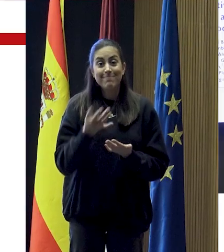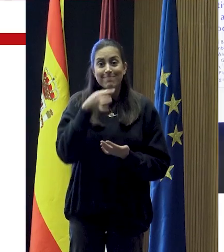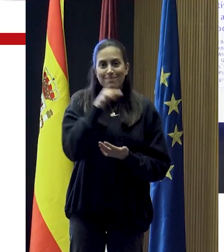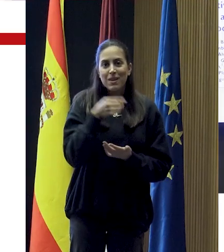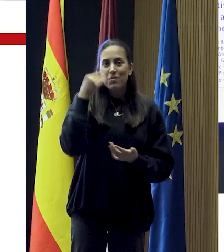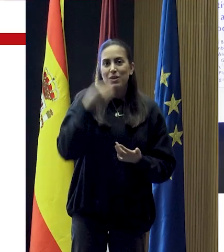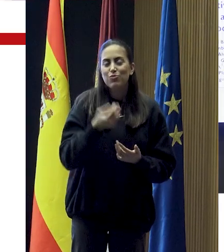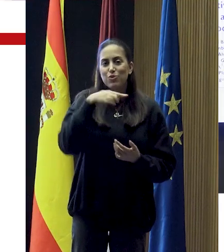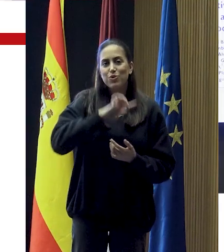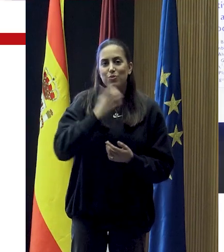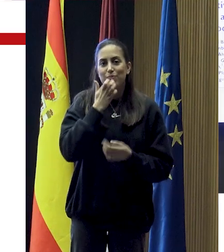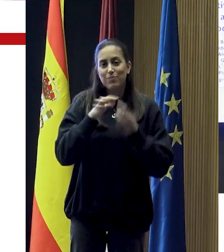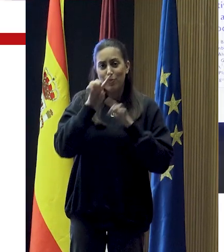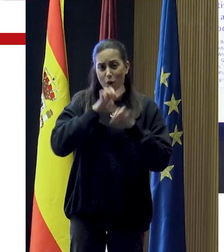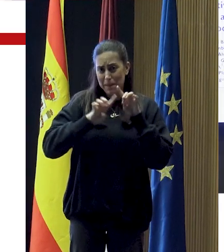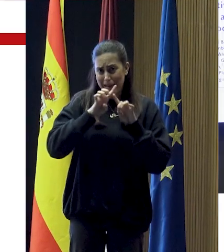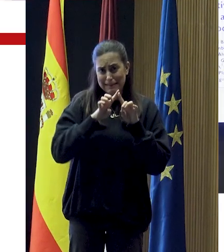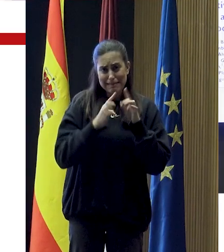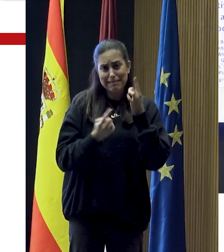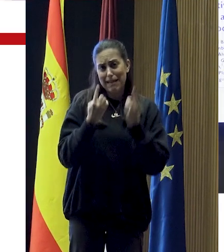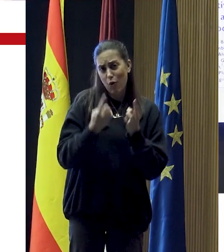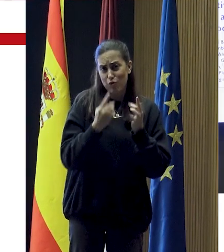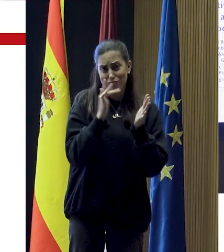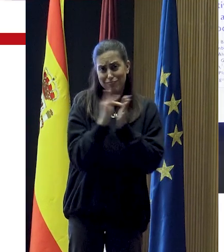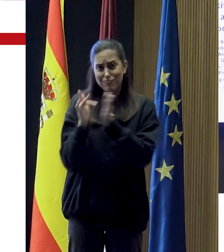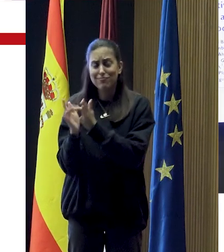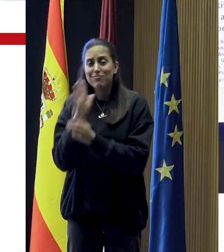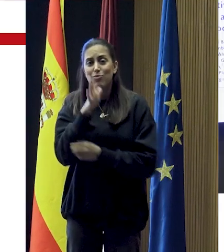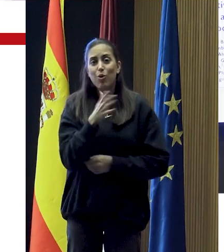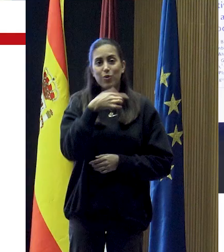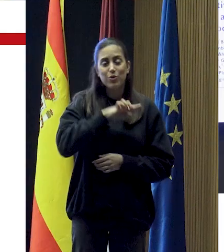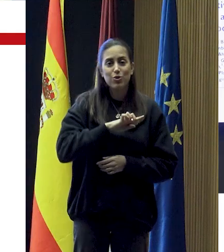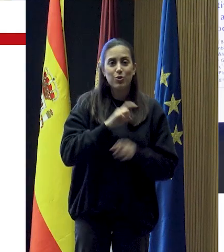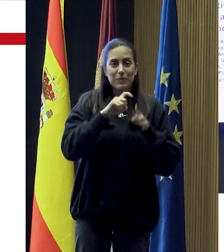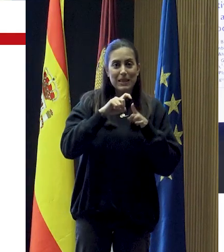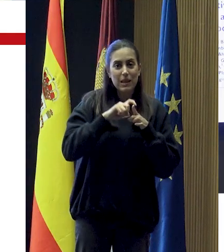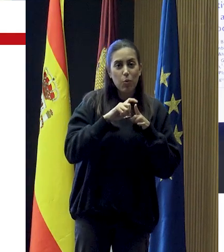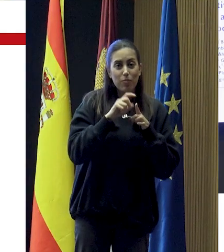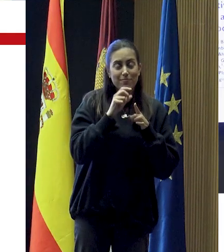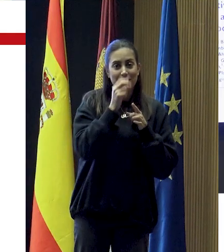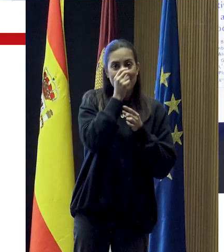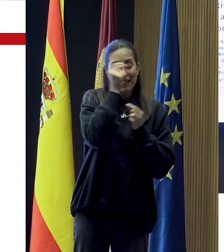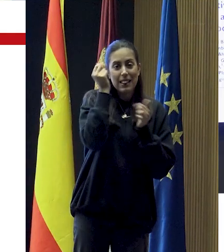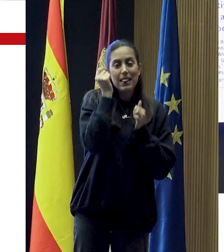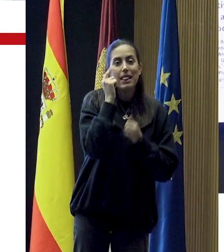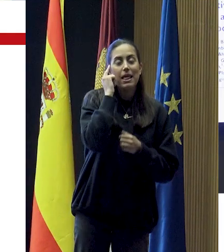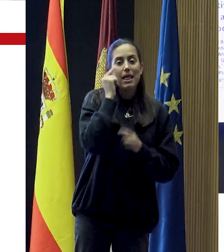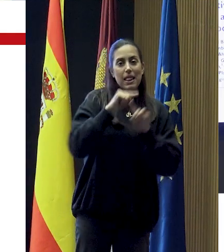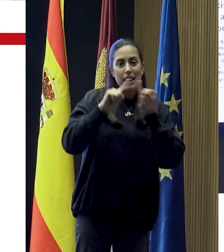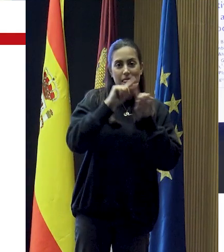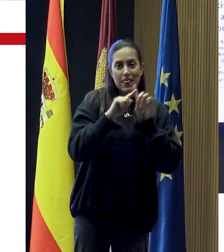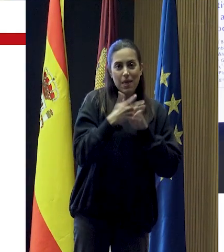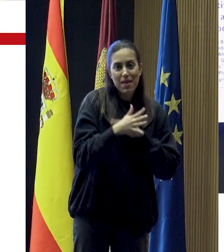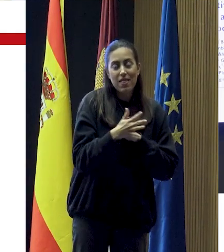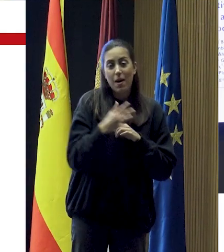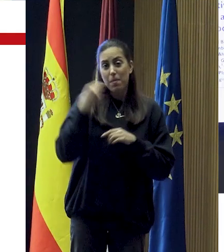pues tenemos algunos problemillas ahí, y es que coexisten los distintos tipos de demencia en los mismos pacientes. Eso